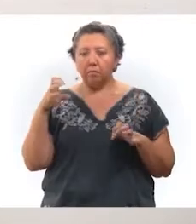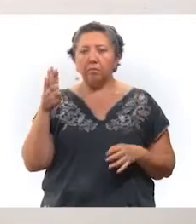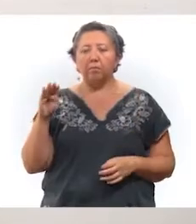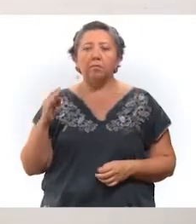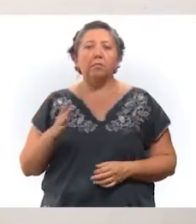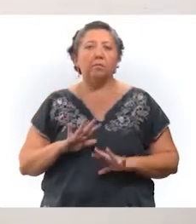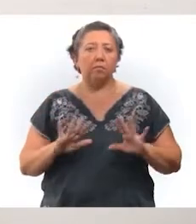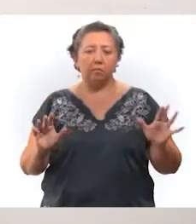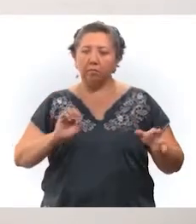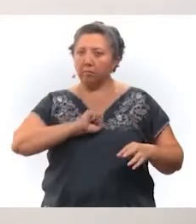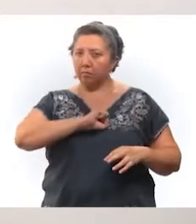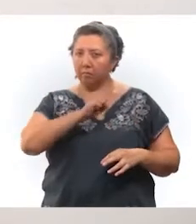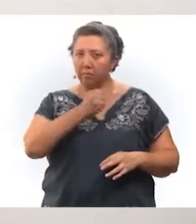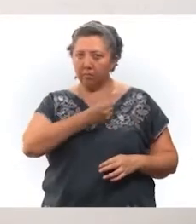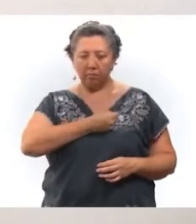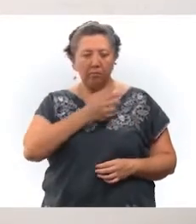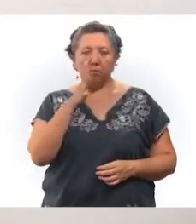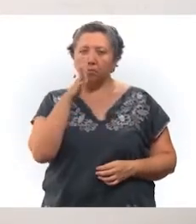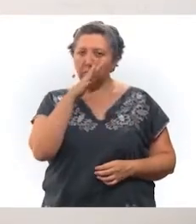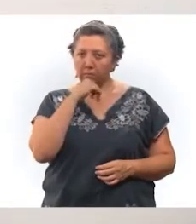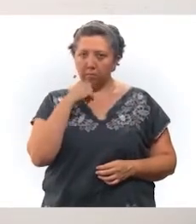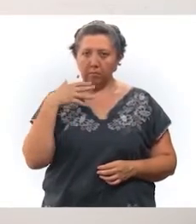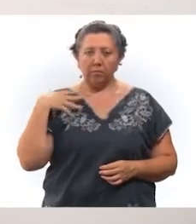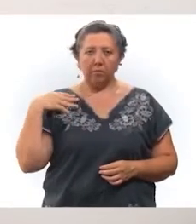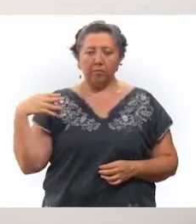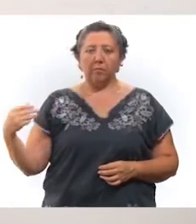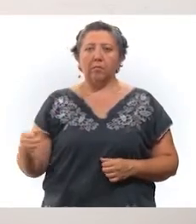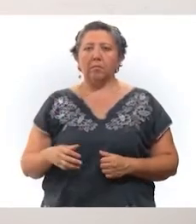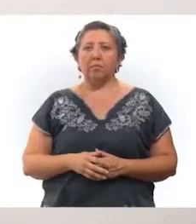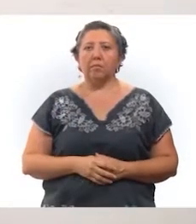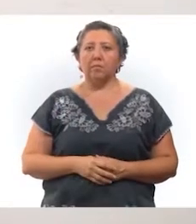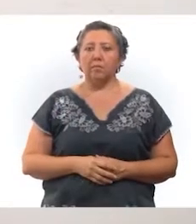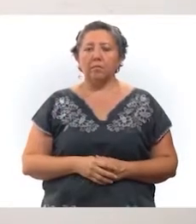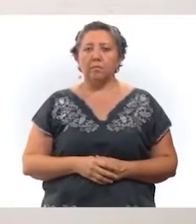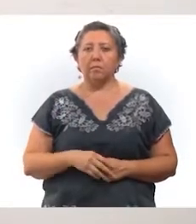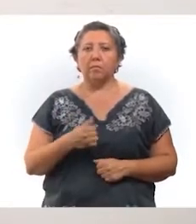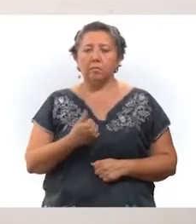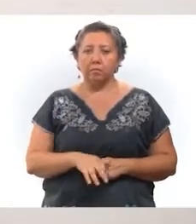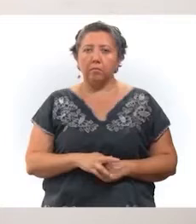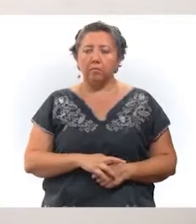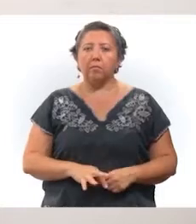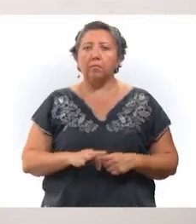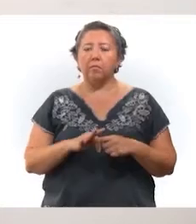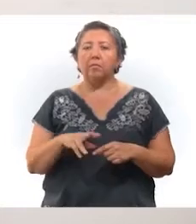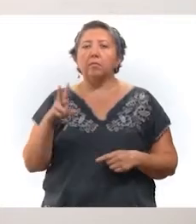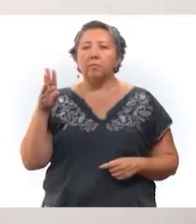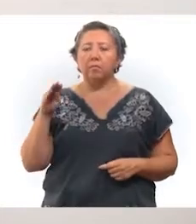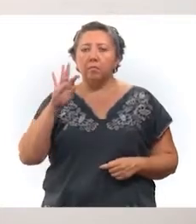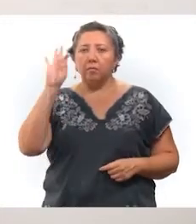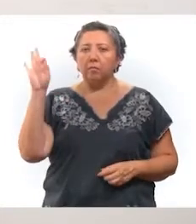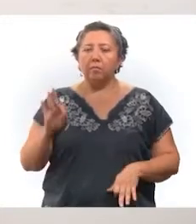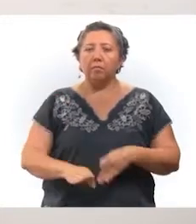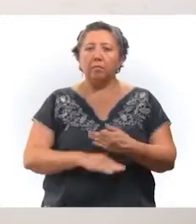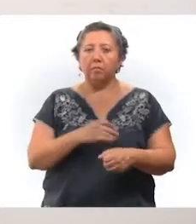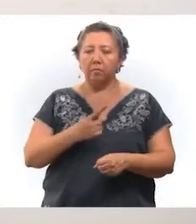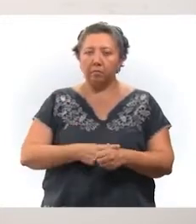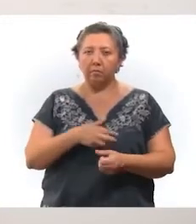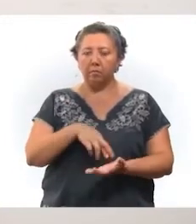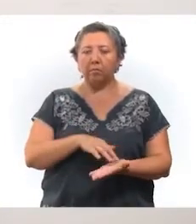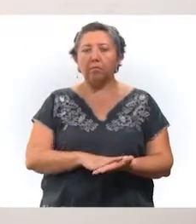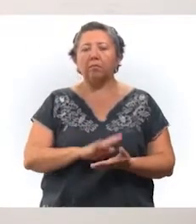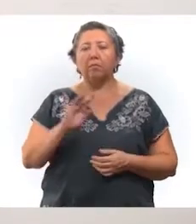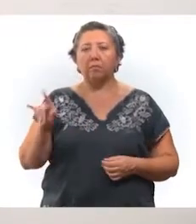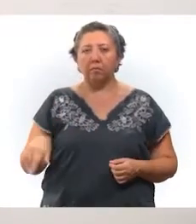67.890 pacientes ya se recuperaron, no presentan síntomas ni pueden contagiar. Esta cifra representa el 90% del total de